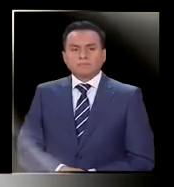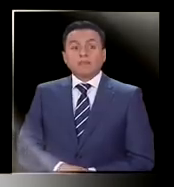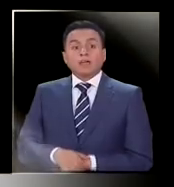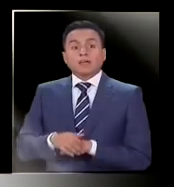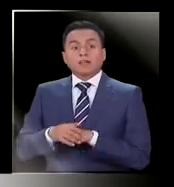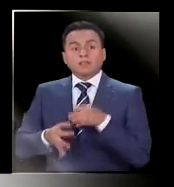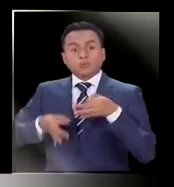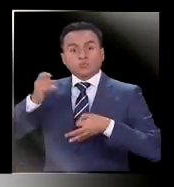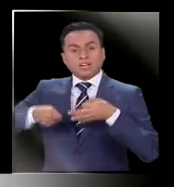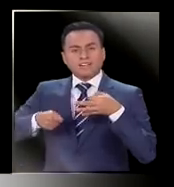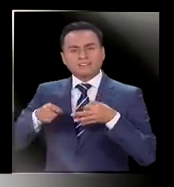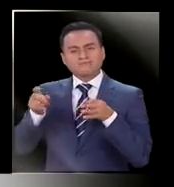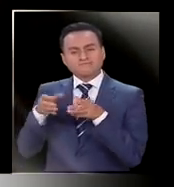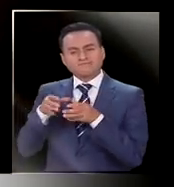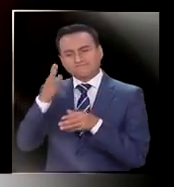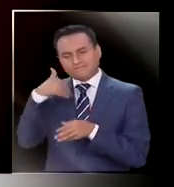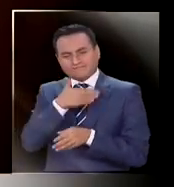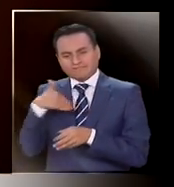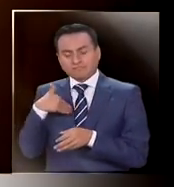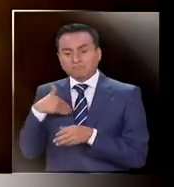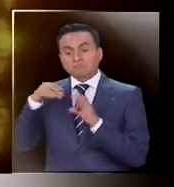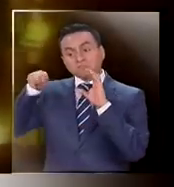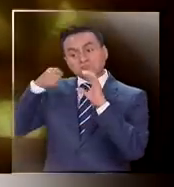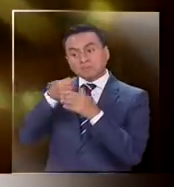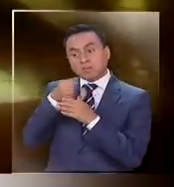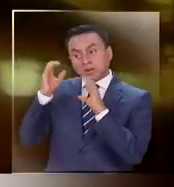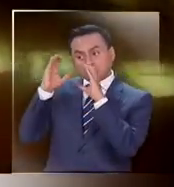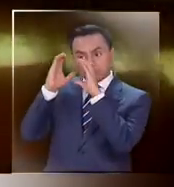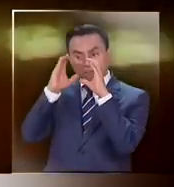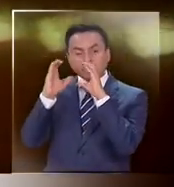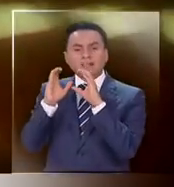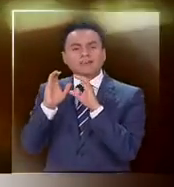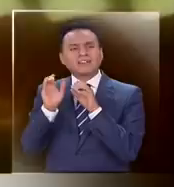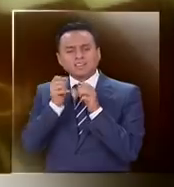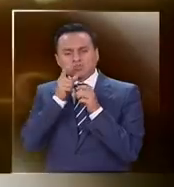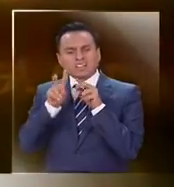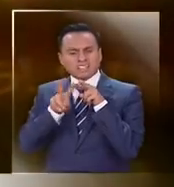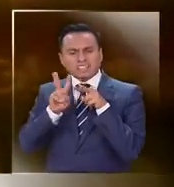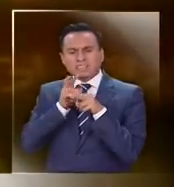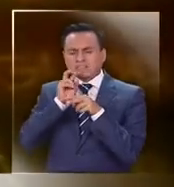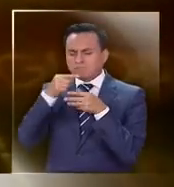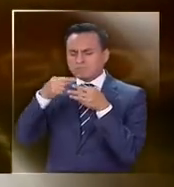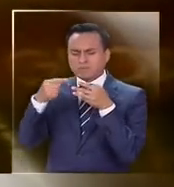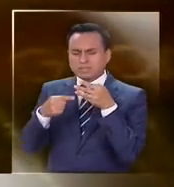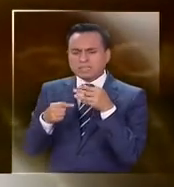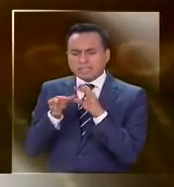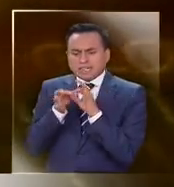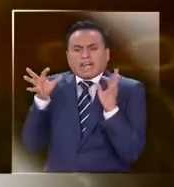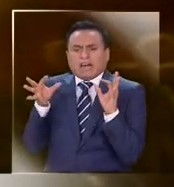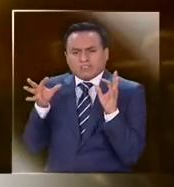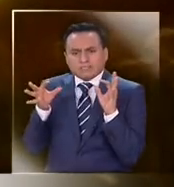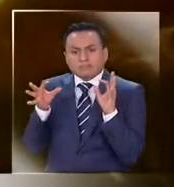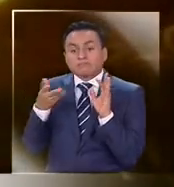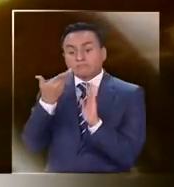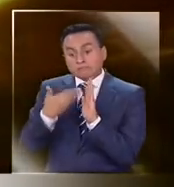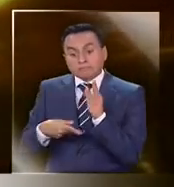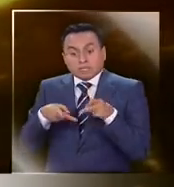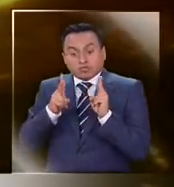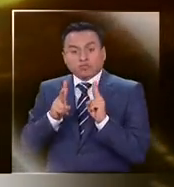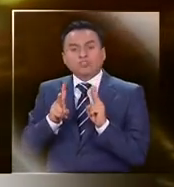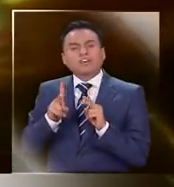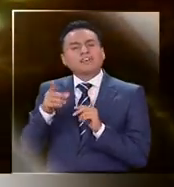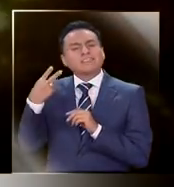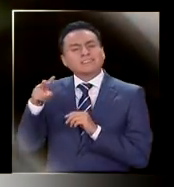En el Tribunal Eclesiástico y ante nuestras cámaras, los denunciantes describen faltas consideradas graves según el derecho